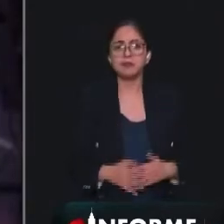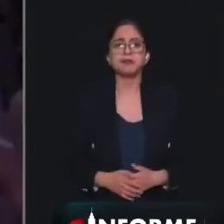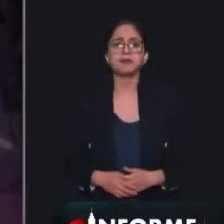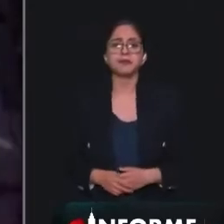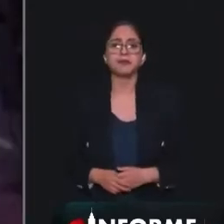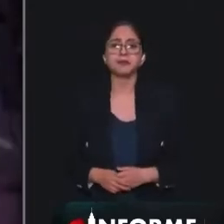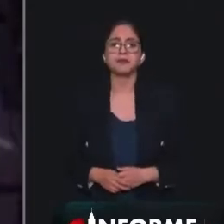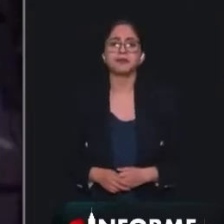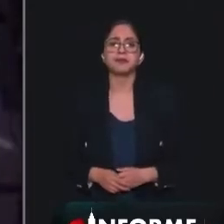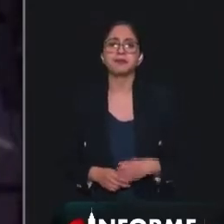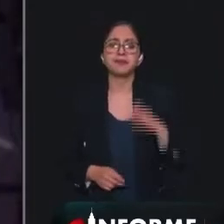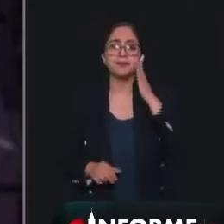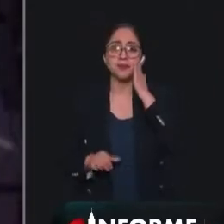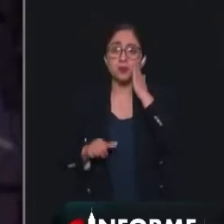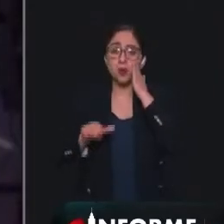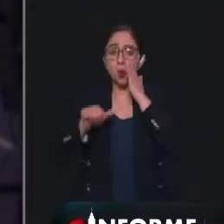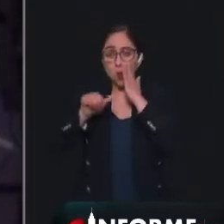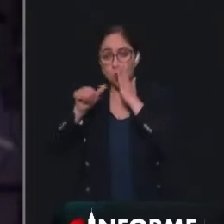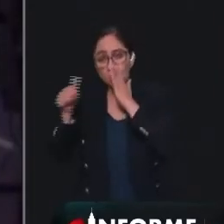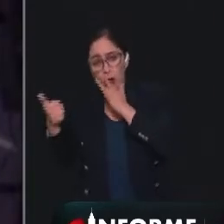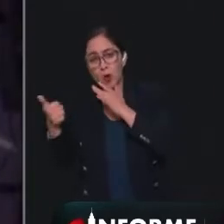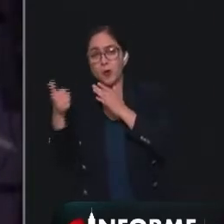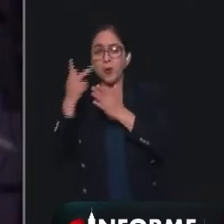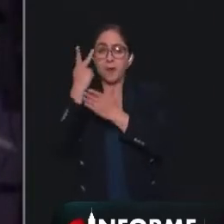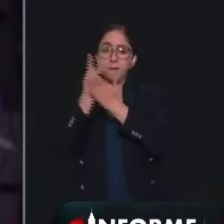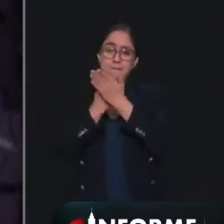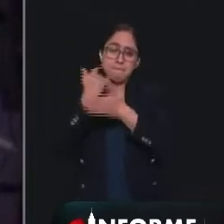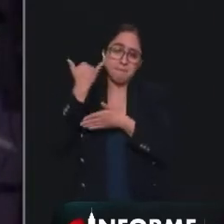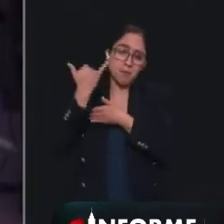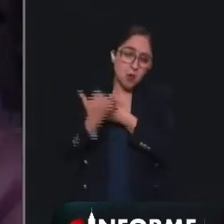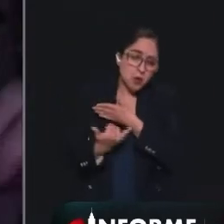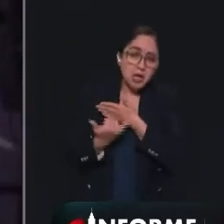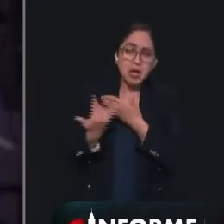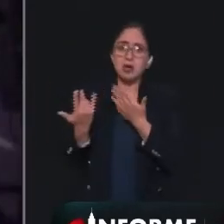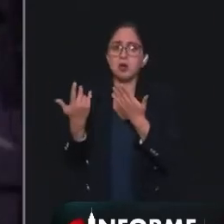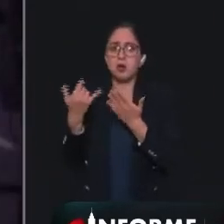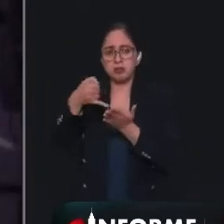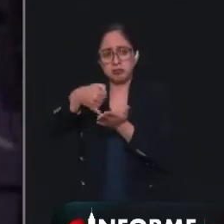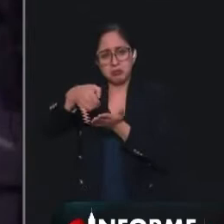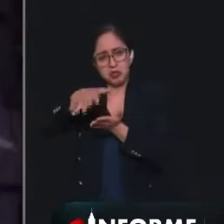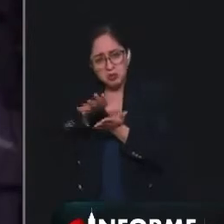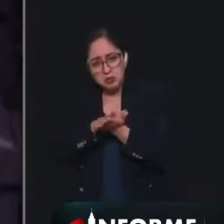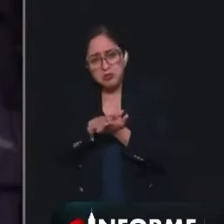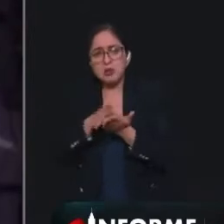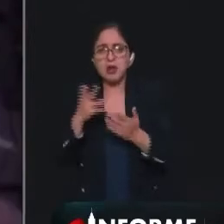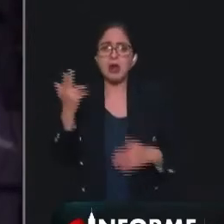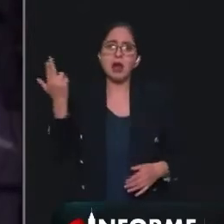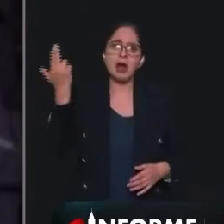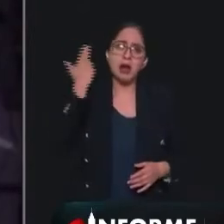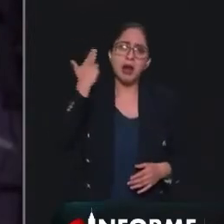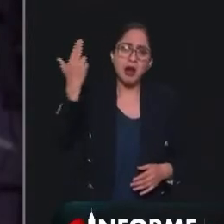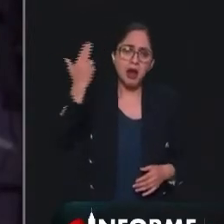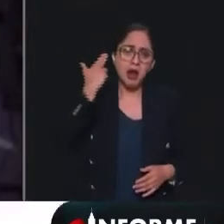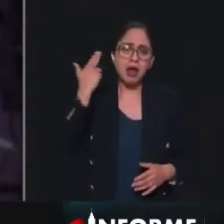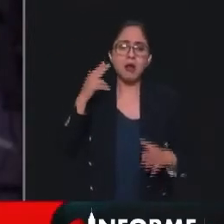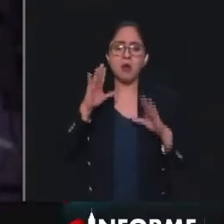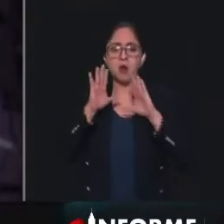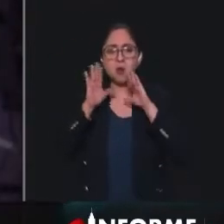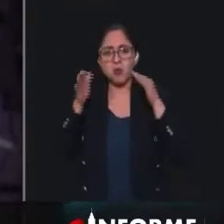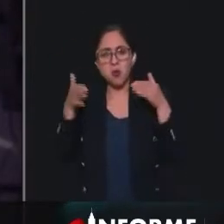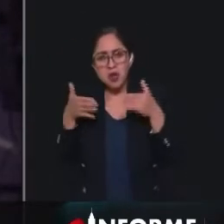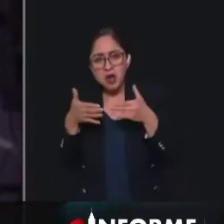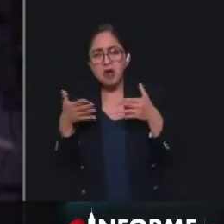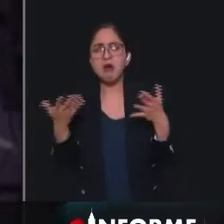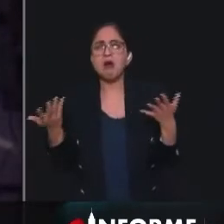Hay uno que otro proyecto, muy poquitos, de medios impresos, radios comunitarias,